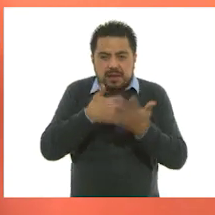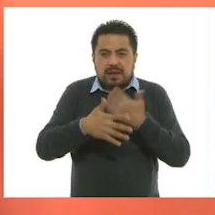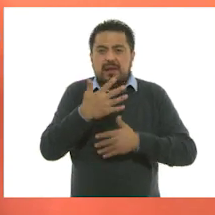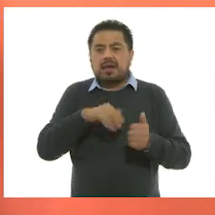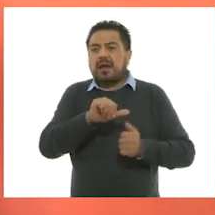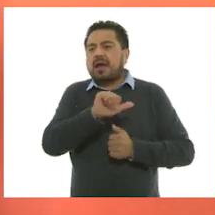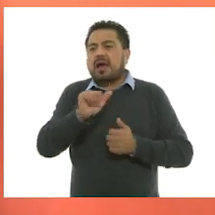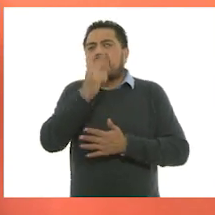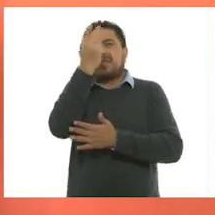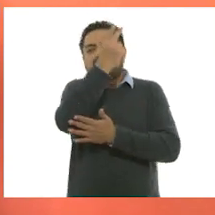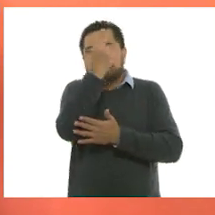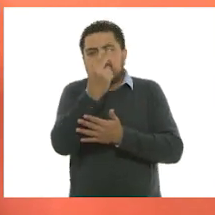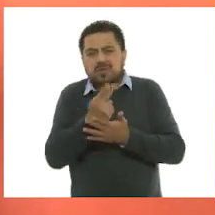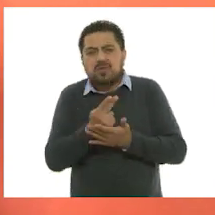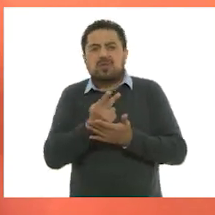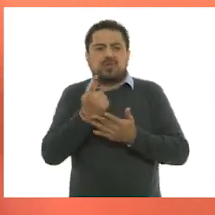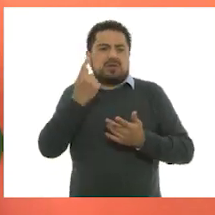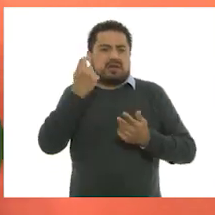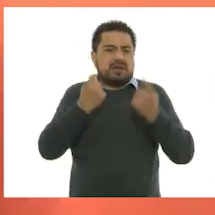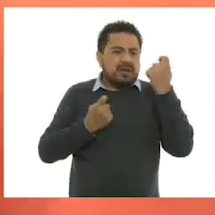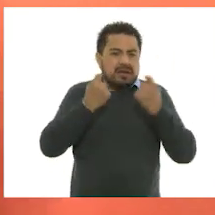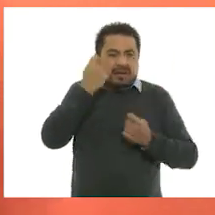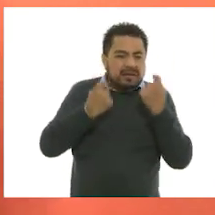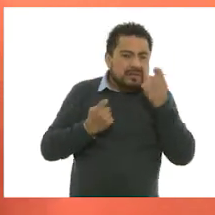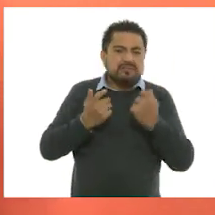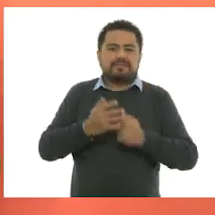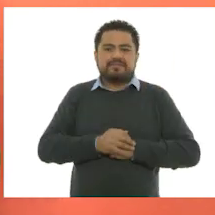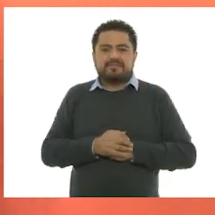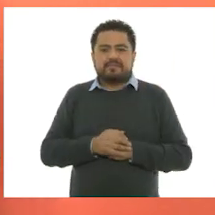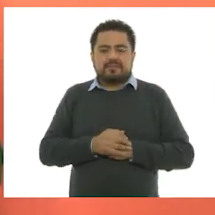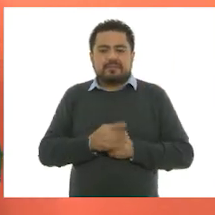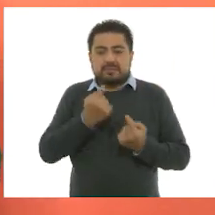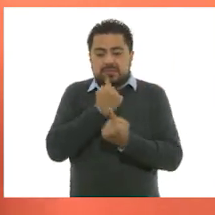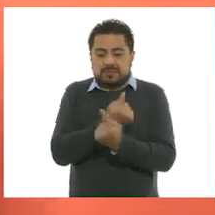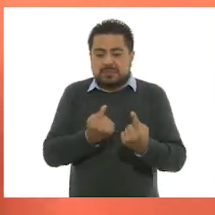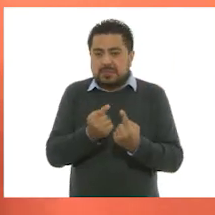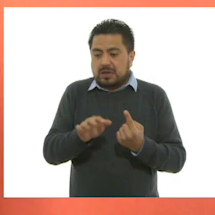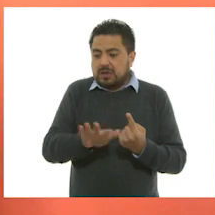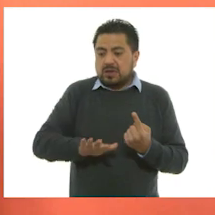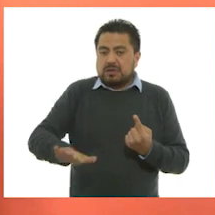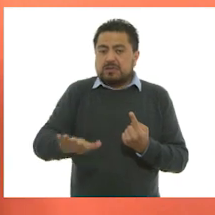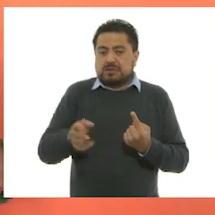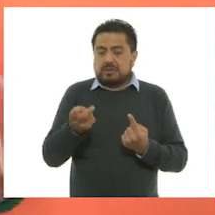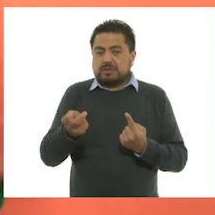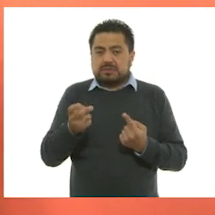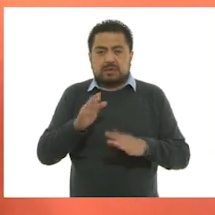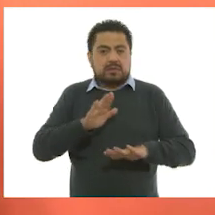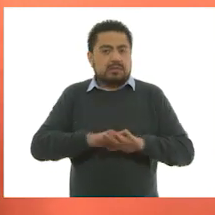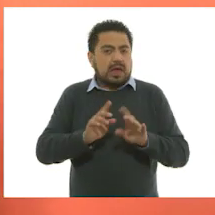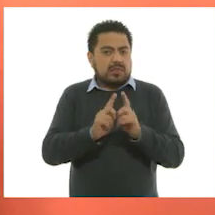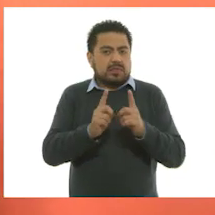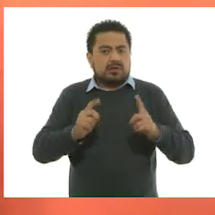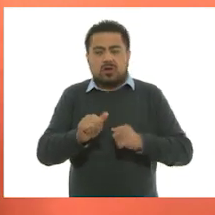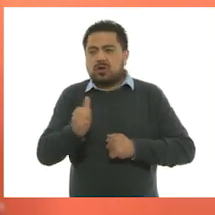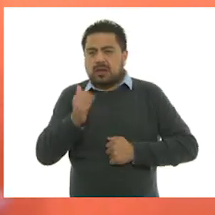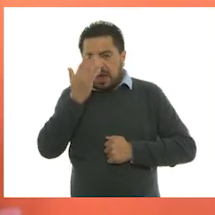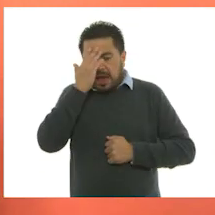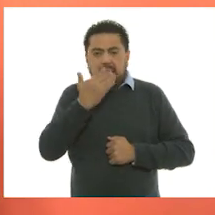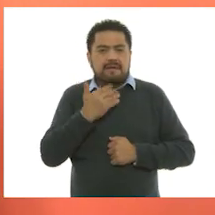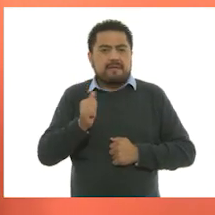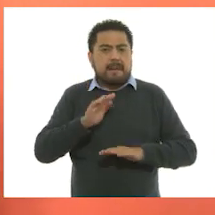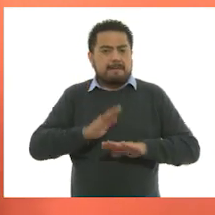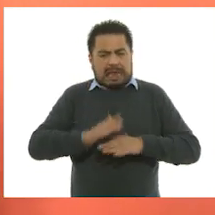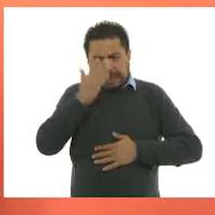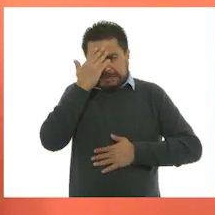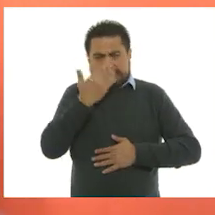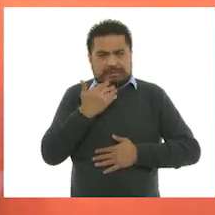a dibujos, a gestos. Los niños y las niñas sordas desarrollan otras habilidades, son muy